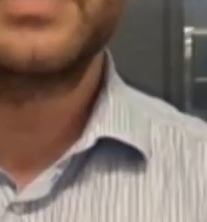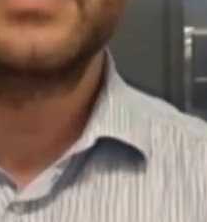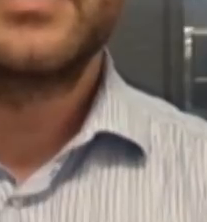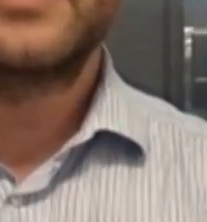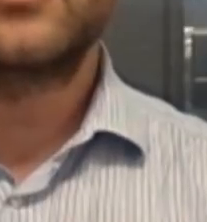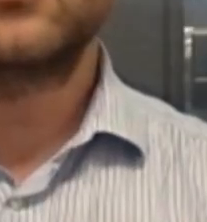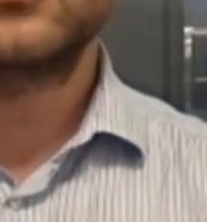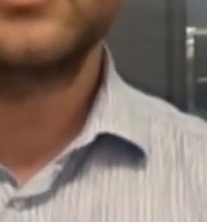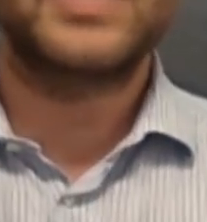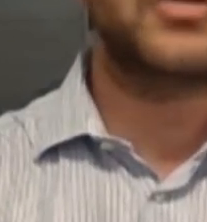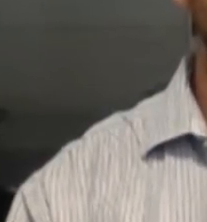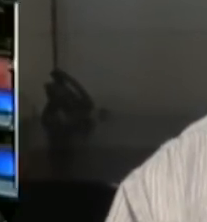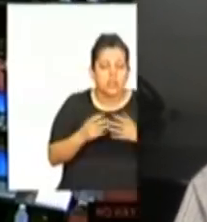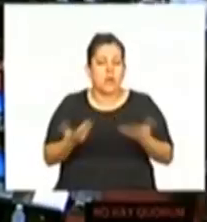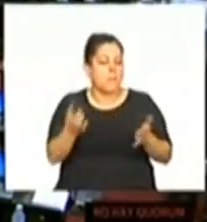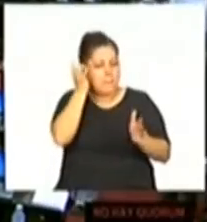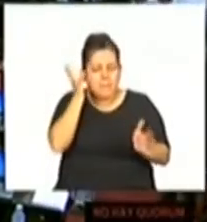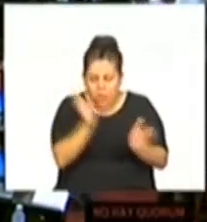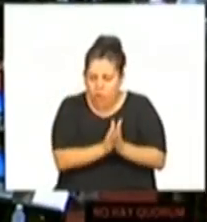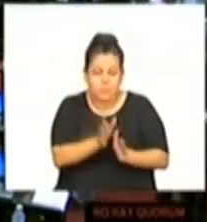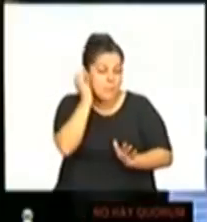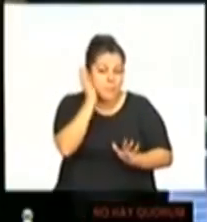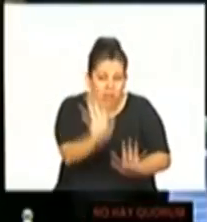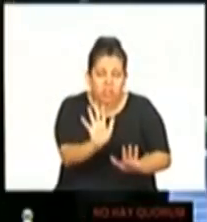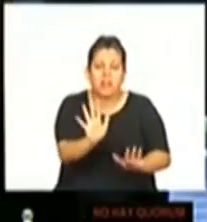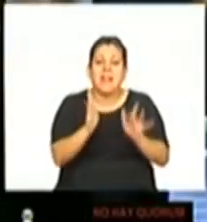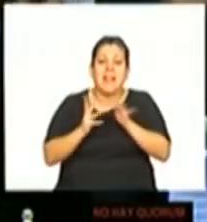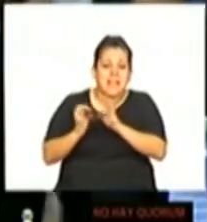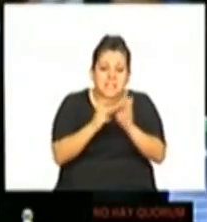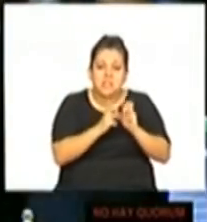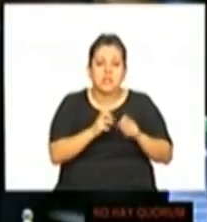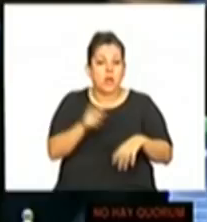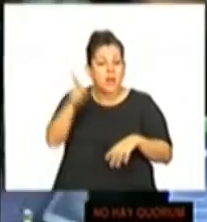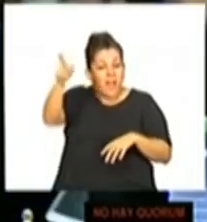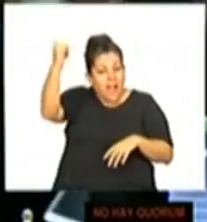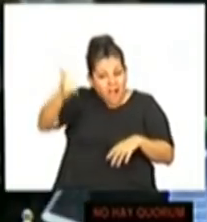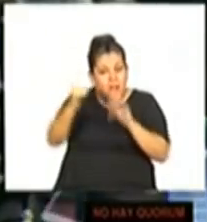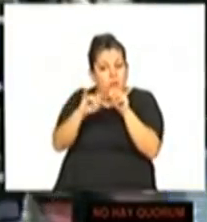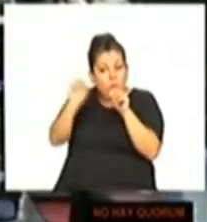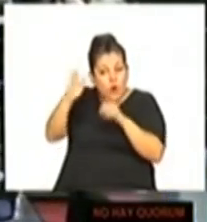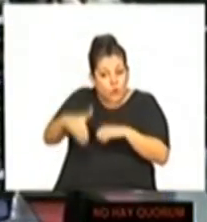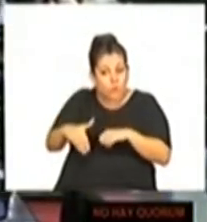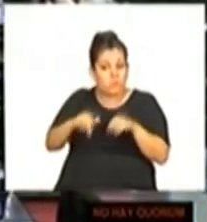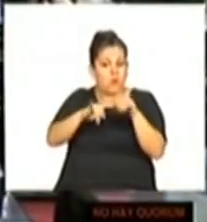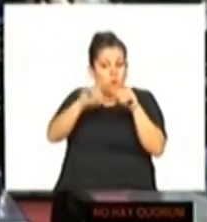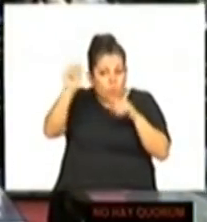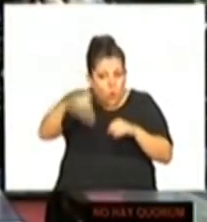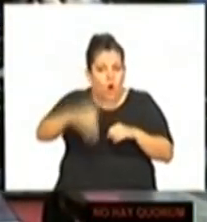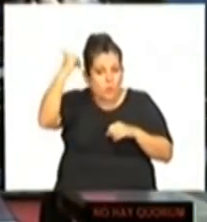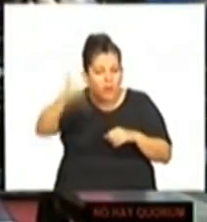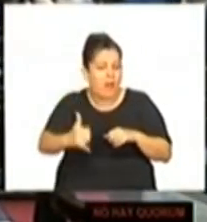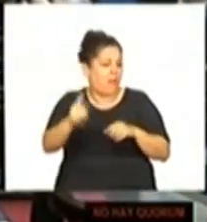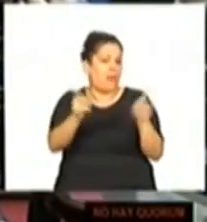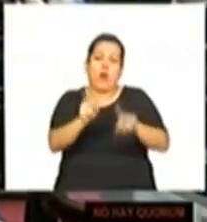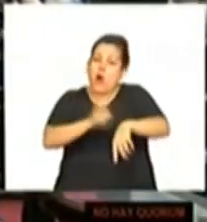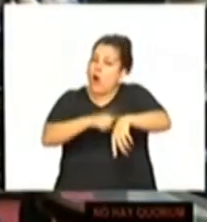aumentar entre un 12 y un 14%. Recordamos que en Argentina las jubilaciones aumentan cada 6 meses y que la inflación este año va a cerrar en alrededor